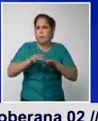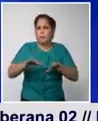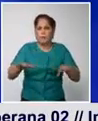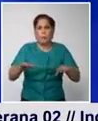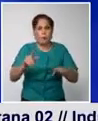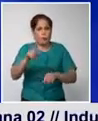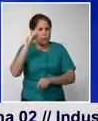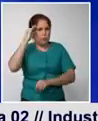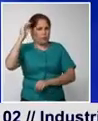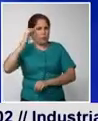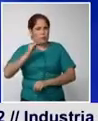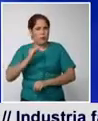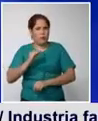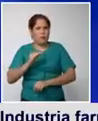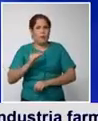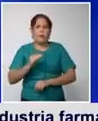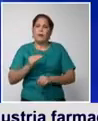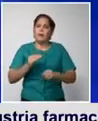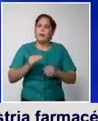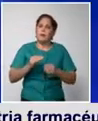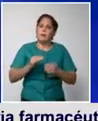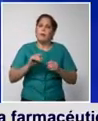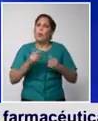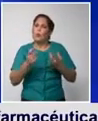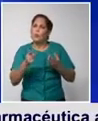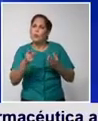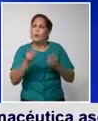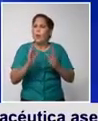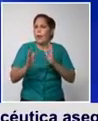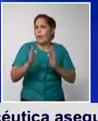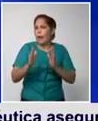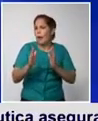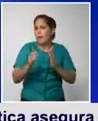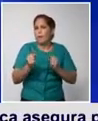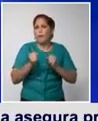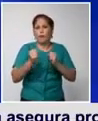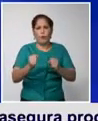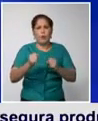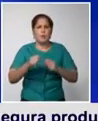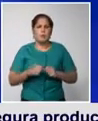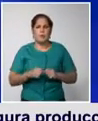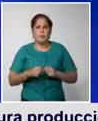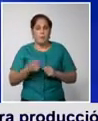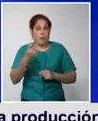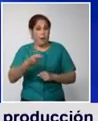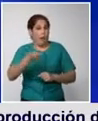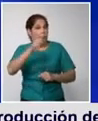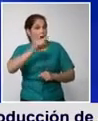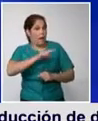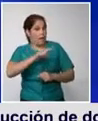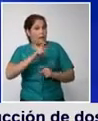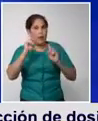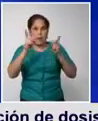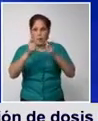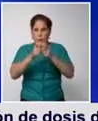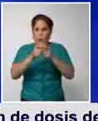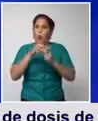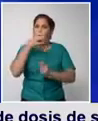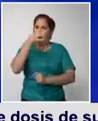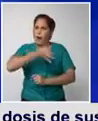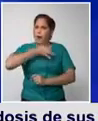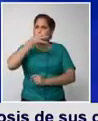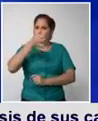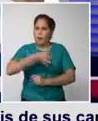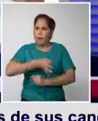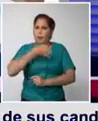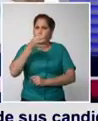conocedor, doctor, Pfizer, Moderna, ¿están pensando también en una dosis de refuerzo? Bueno, ayer mismo se comentaba,